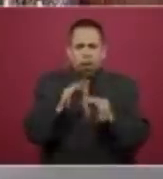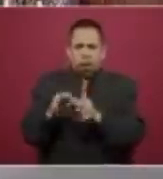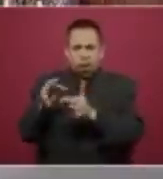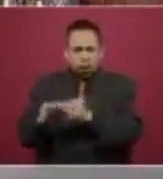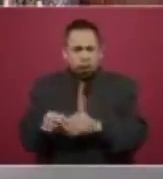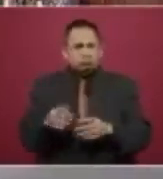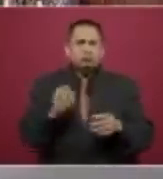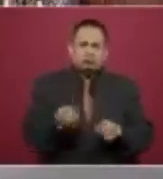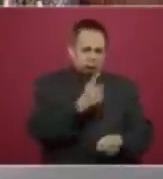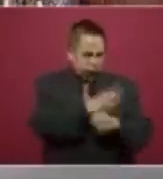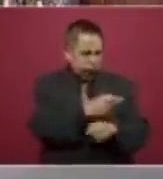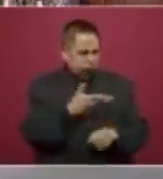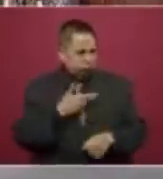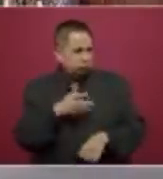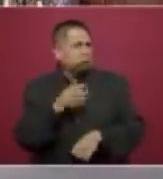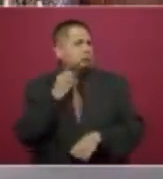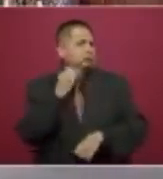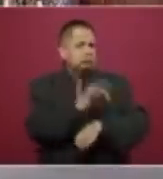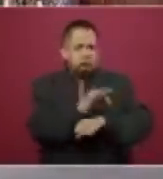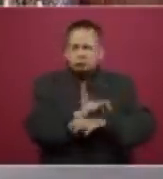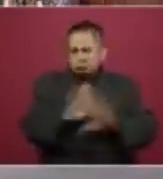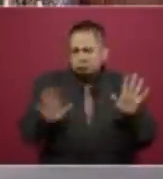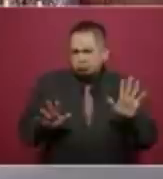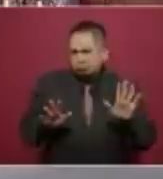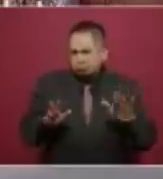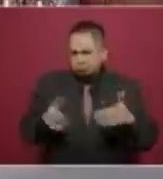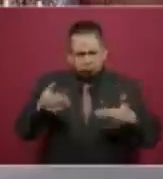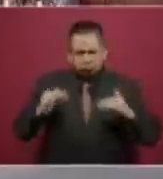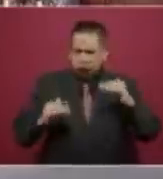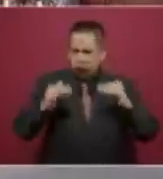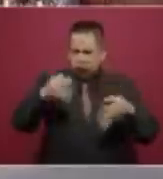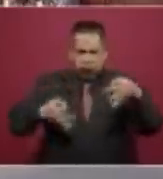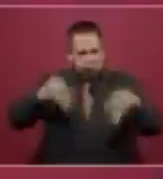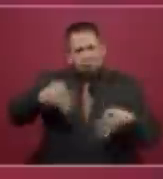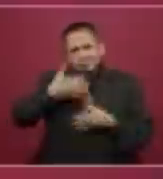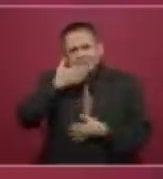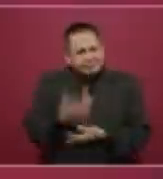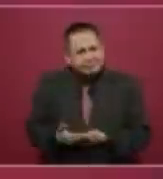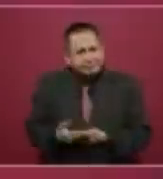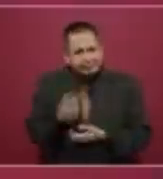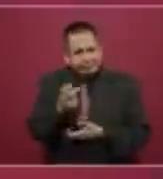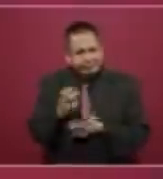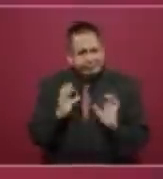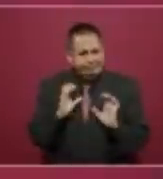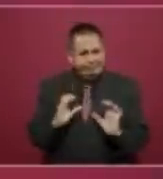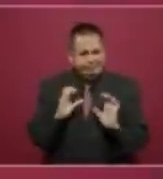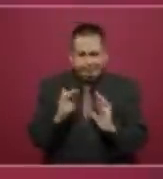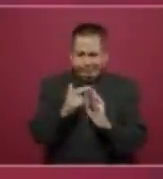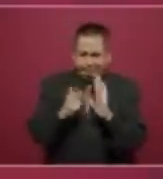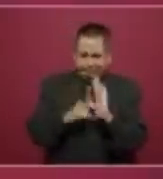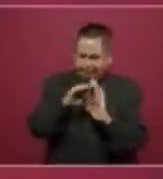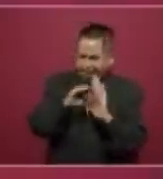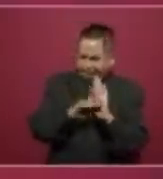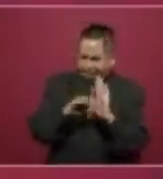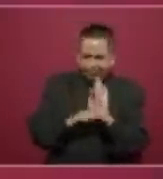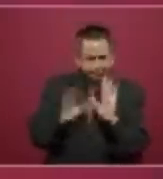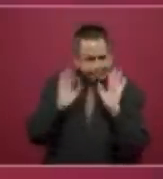defensa al acusado, todo eso que se tiene que cuidar. Pero